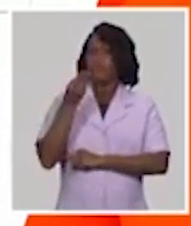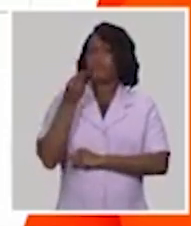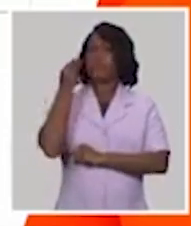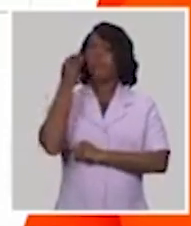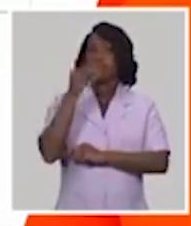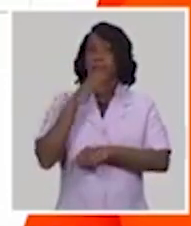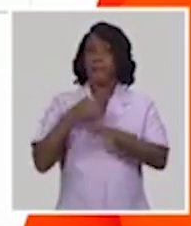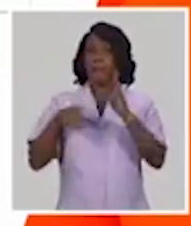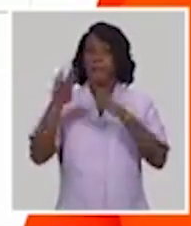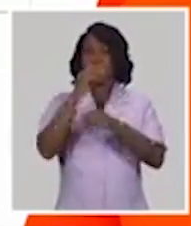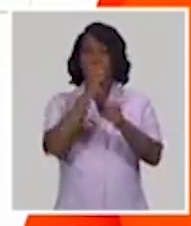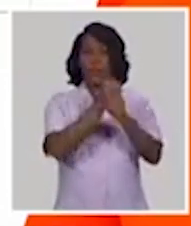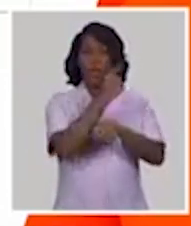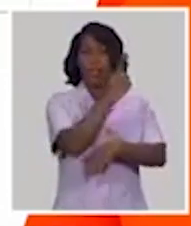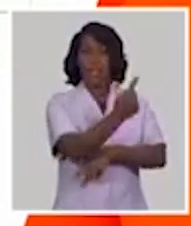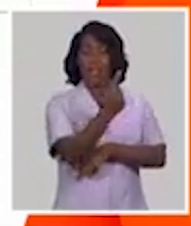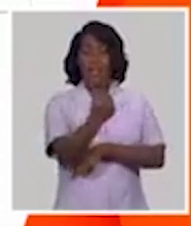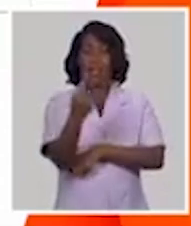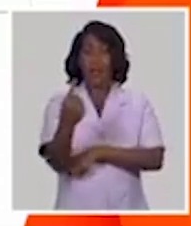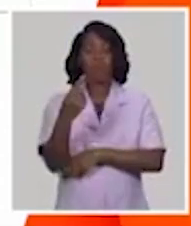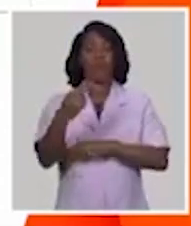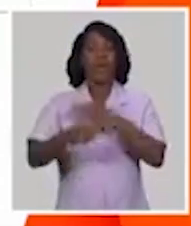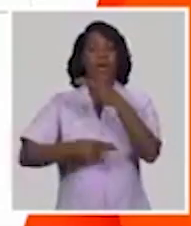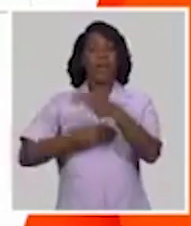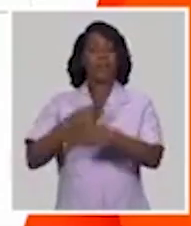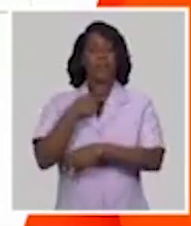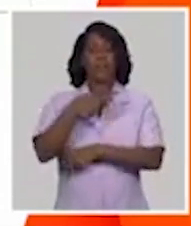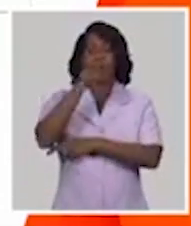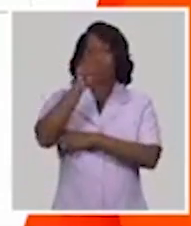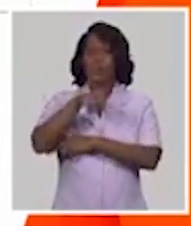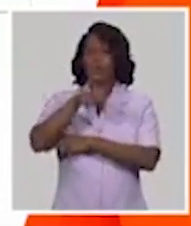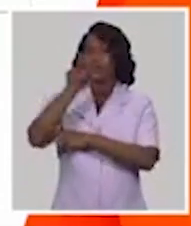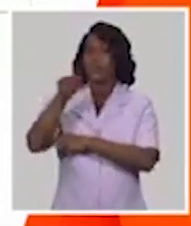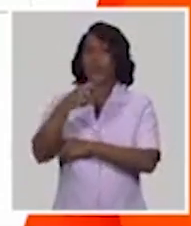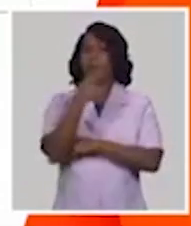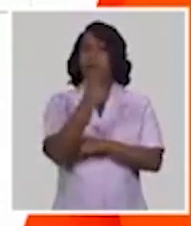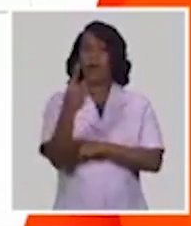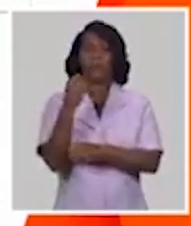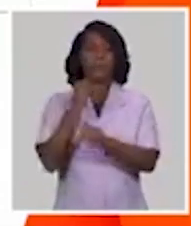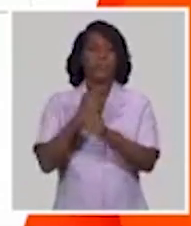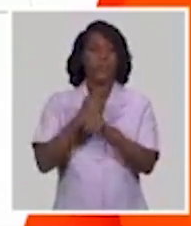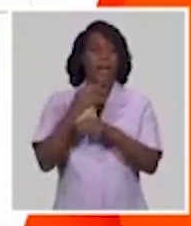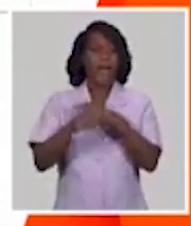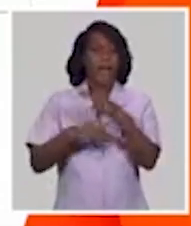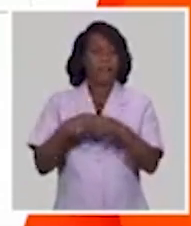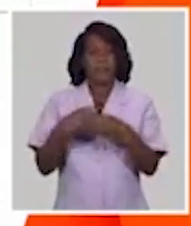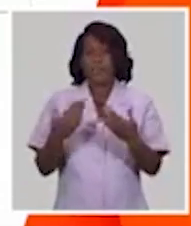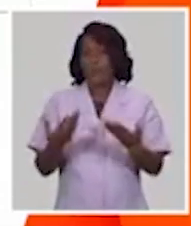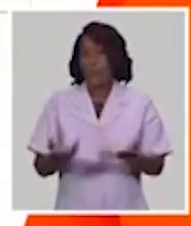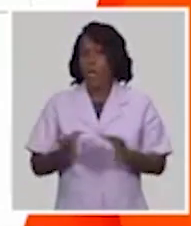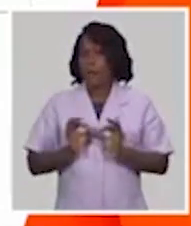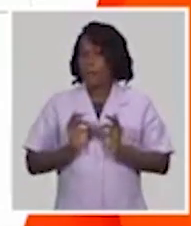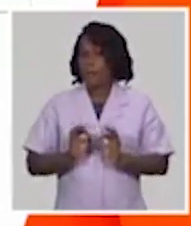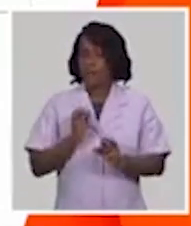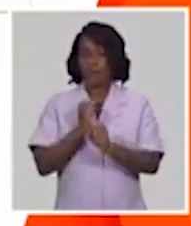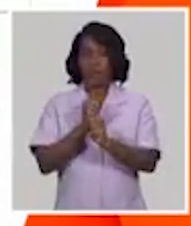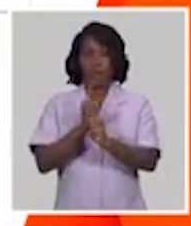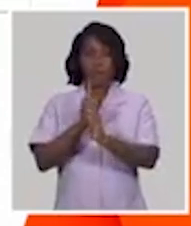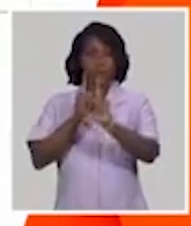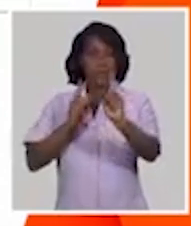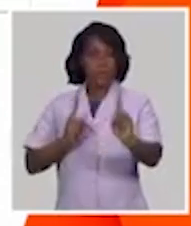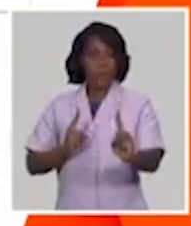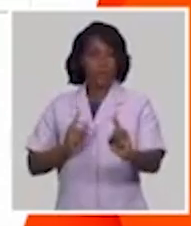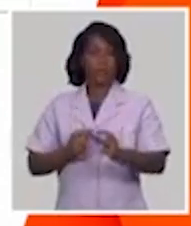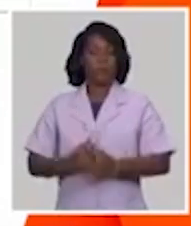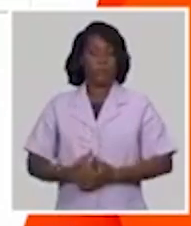con cada ministerio, la evaluación que había que hacer a partir de la disminución de trabajadores que teníamos acogidos al teletrabajo y